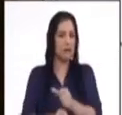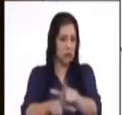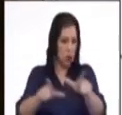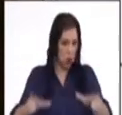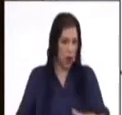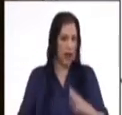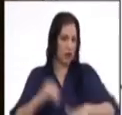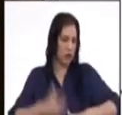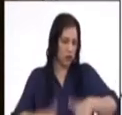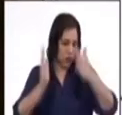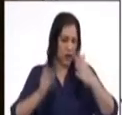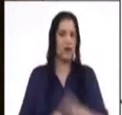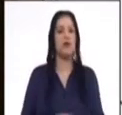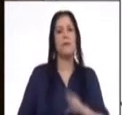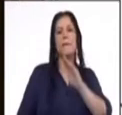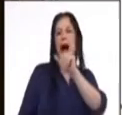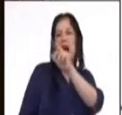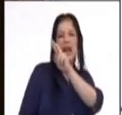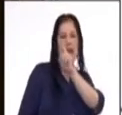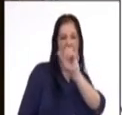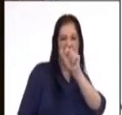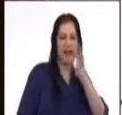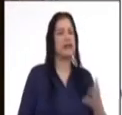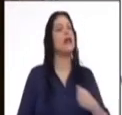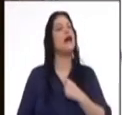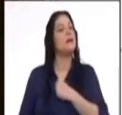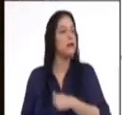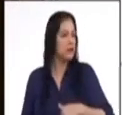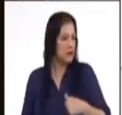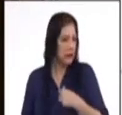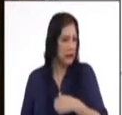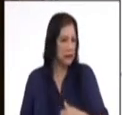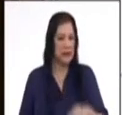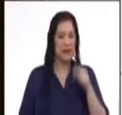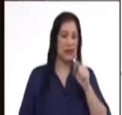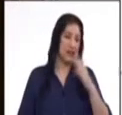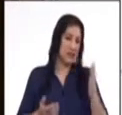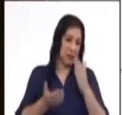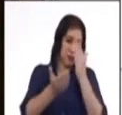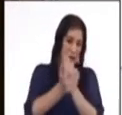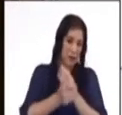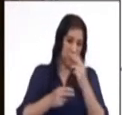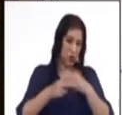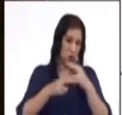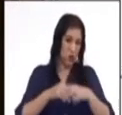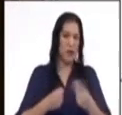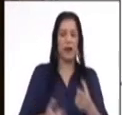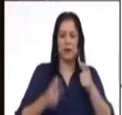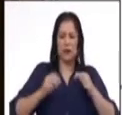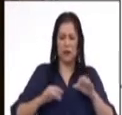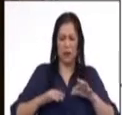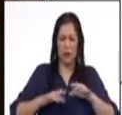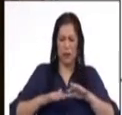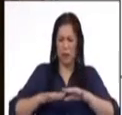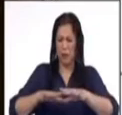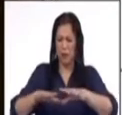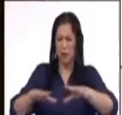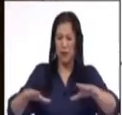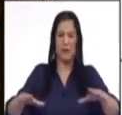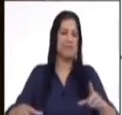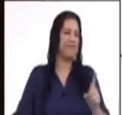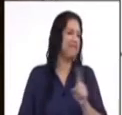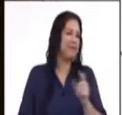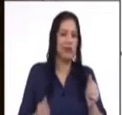formando asentamientos humanos y barriadas. Lamentablemente, este fenómeno llamado desborde popular no